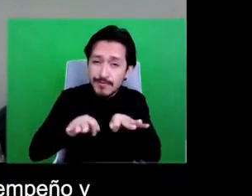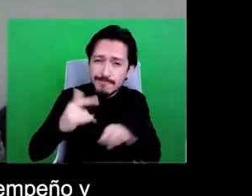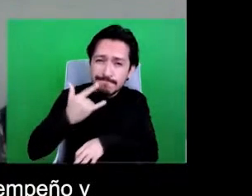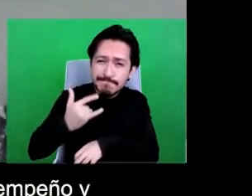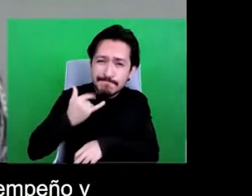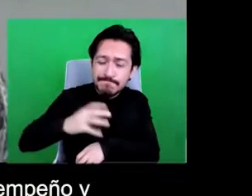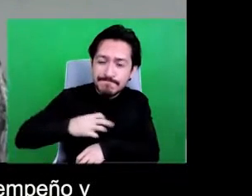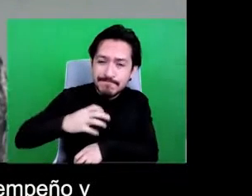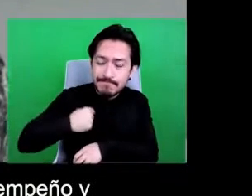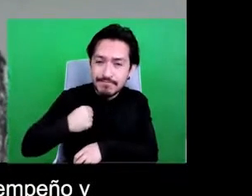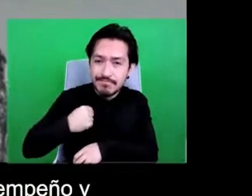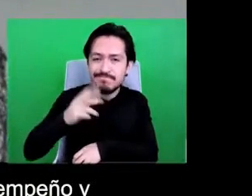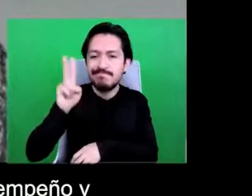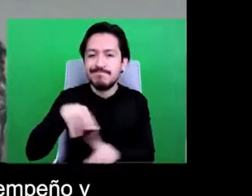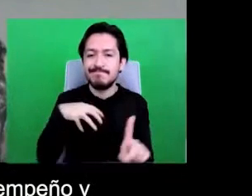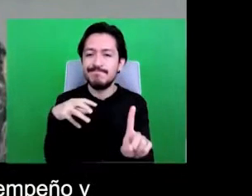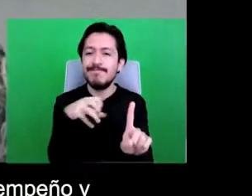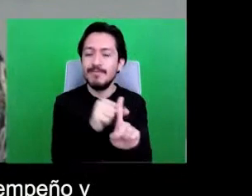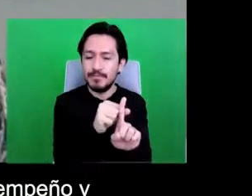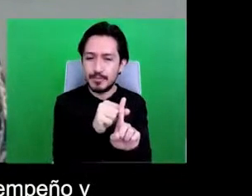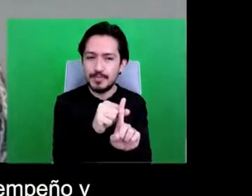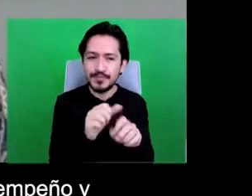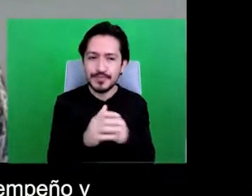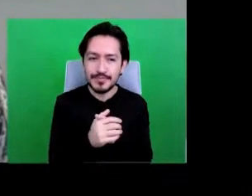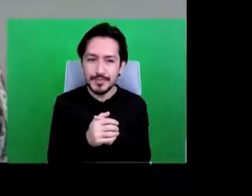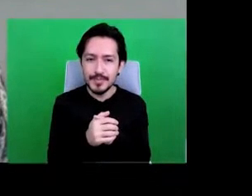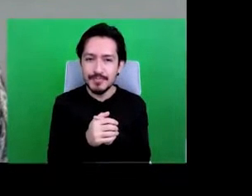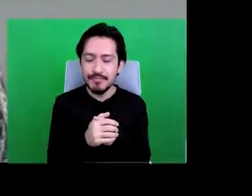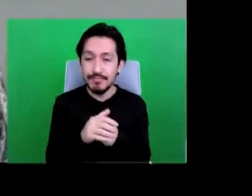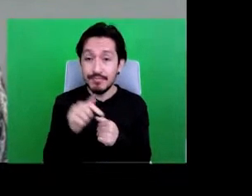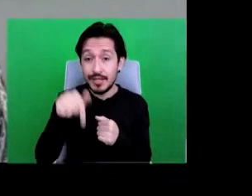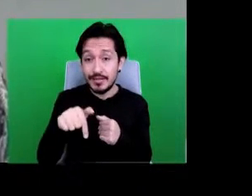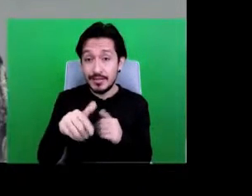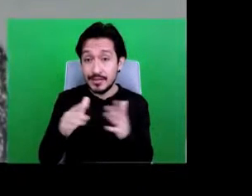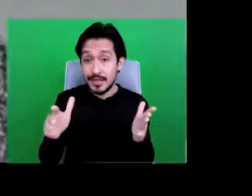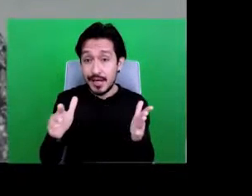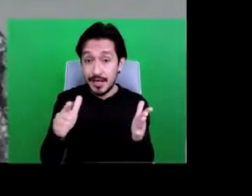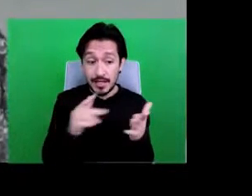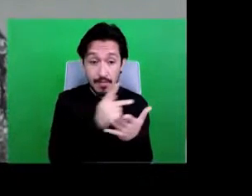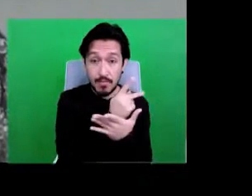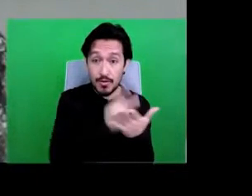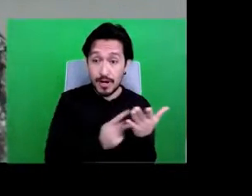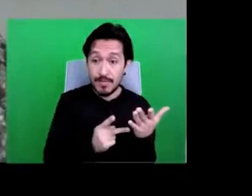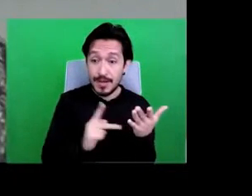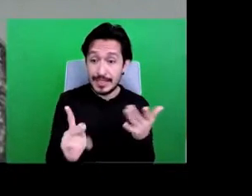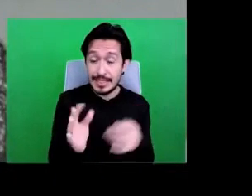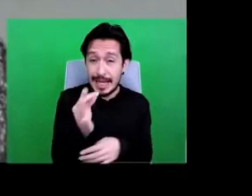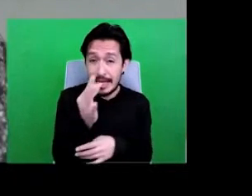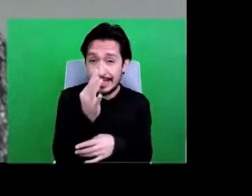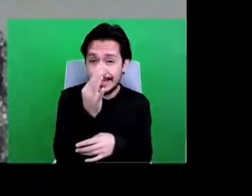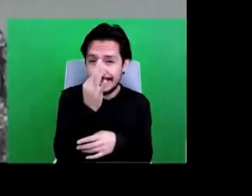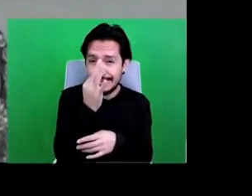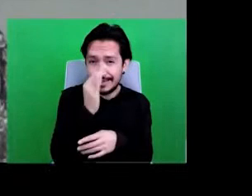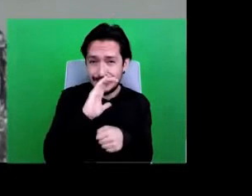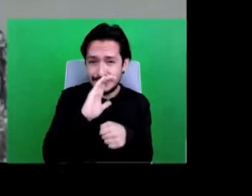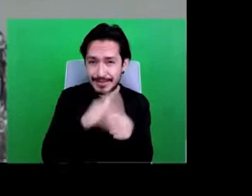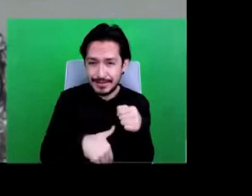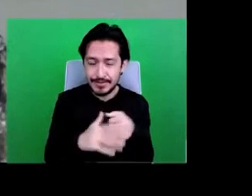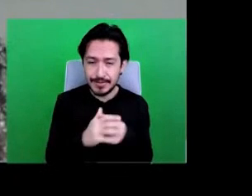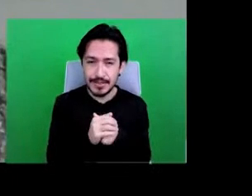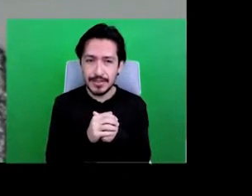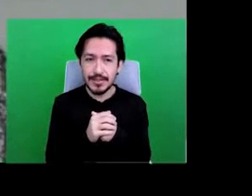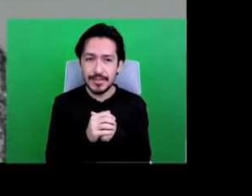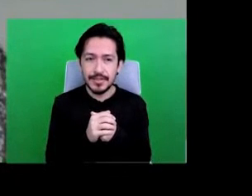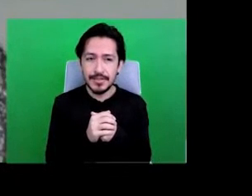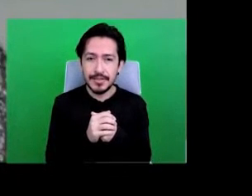a su empeño y con este encuentro celebramos esta etapa del programa que está por concluir. Para todas aquellas personas